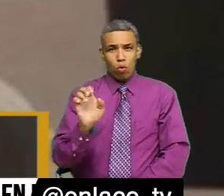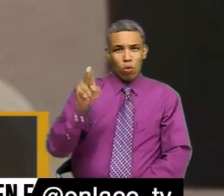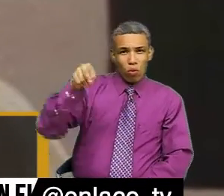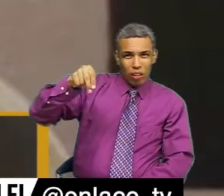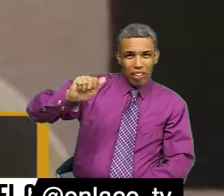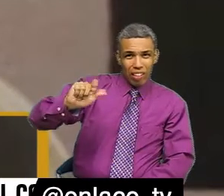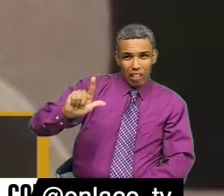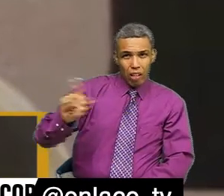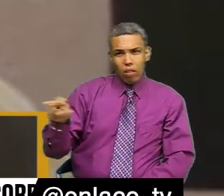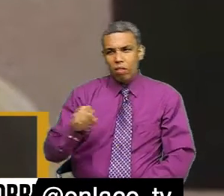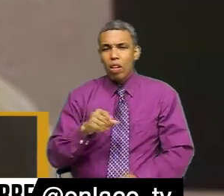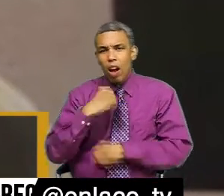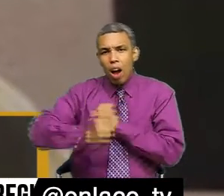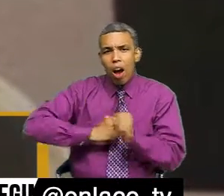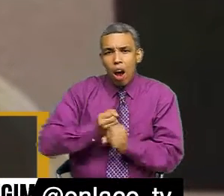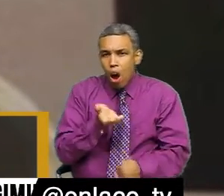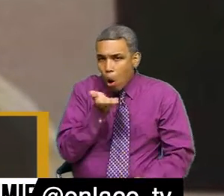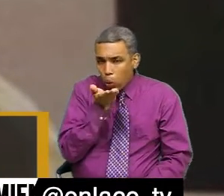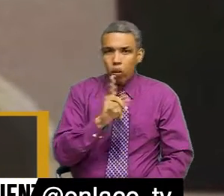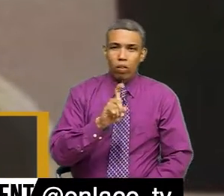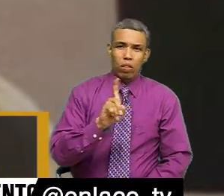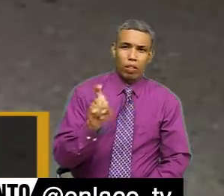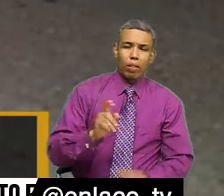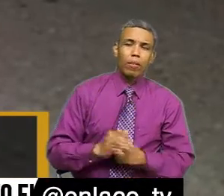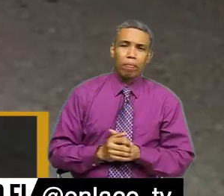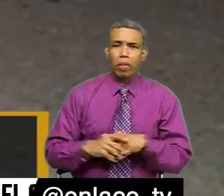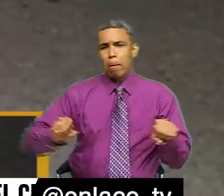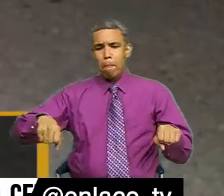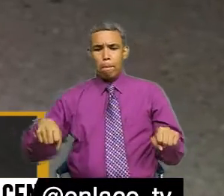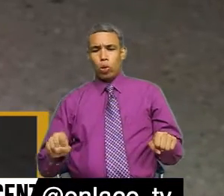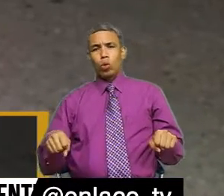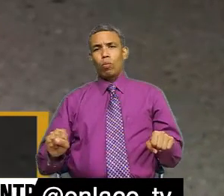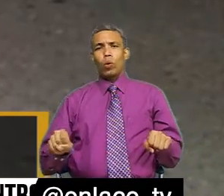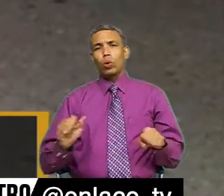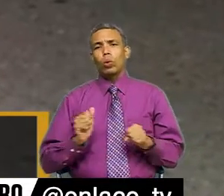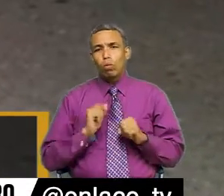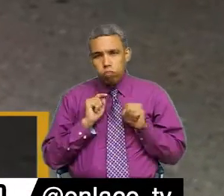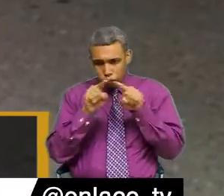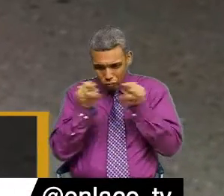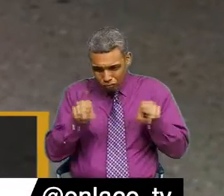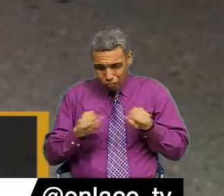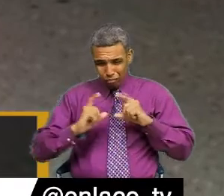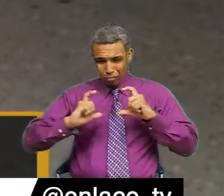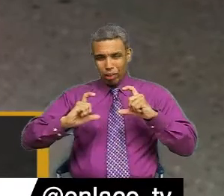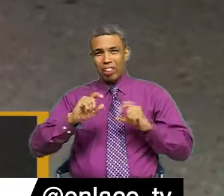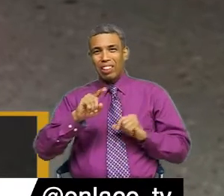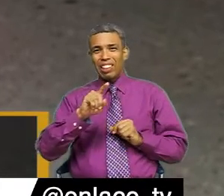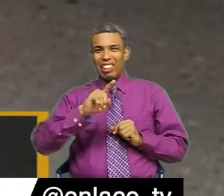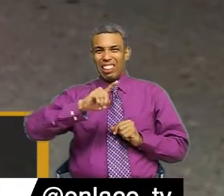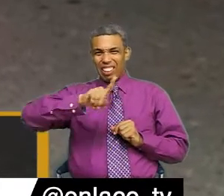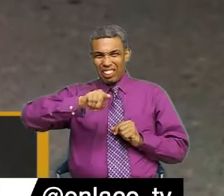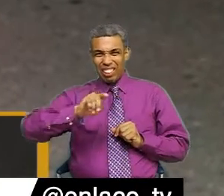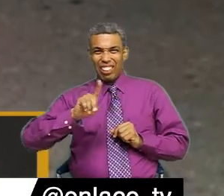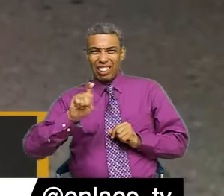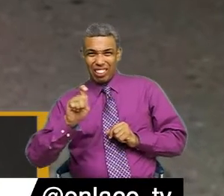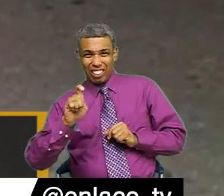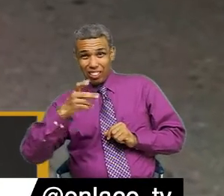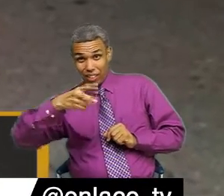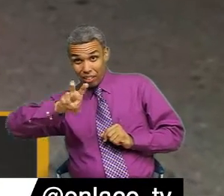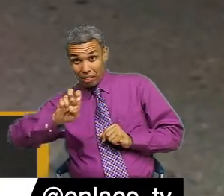66 años, pensionado, se trasladaba en su motocicleta de placas SBX-17B,